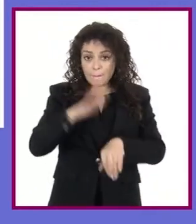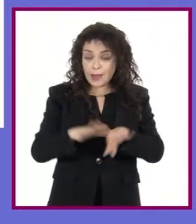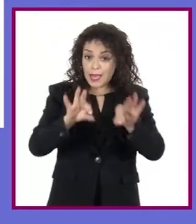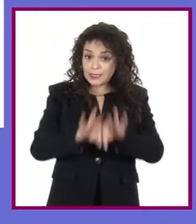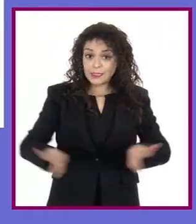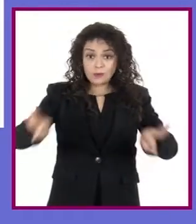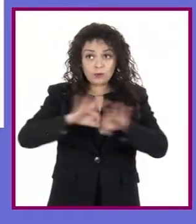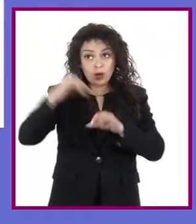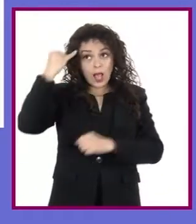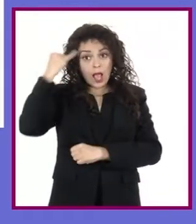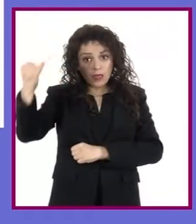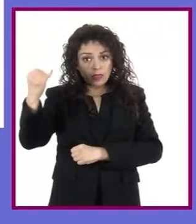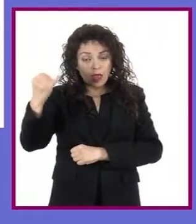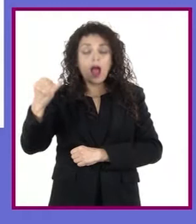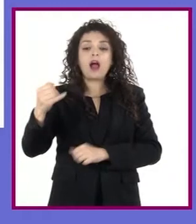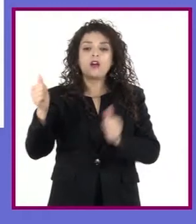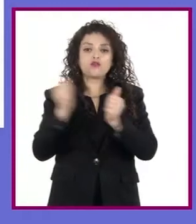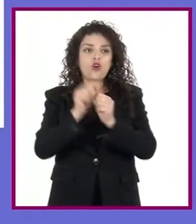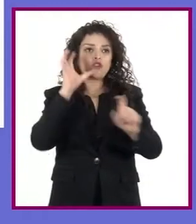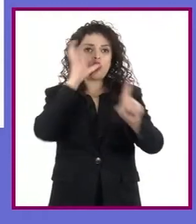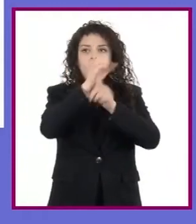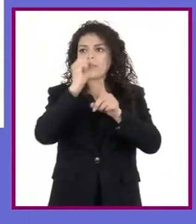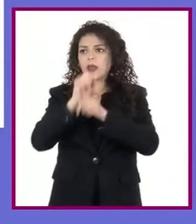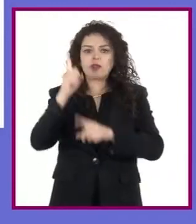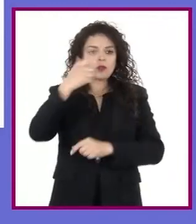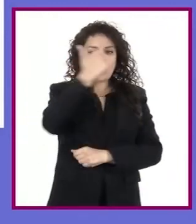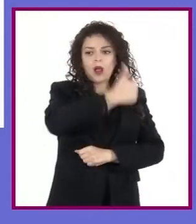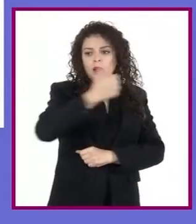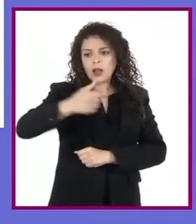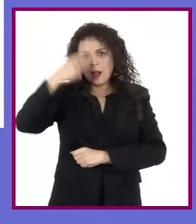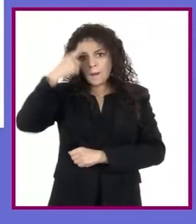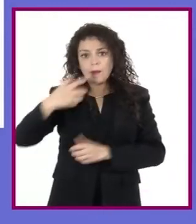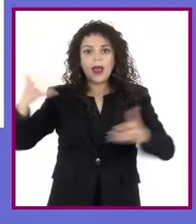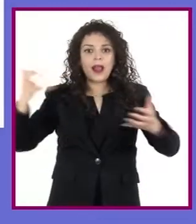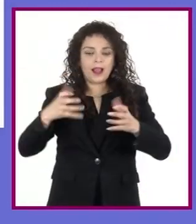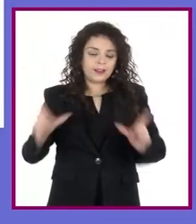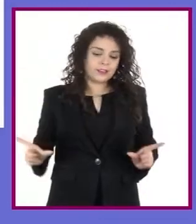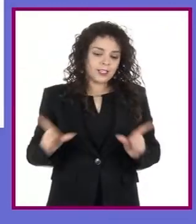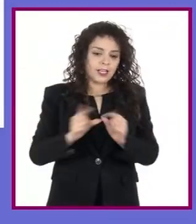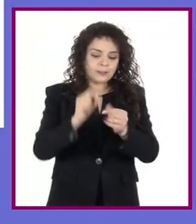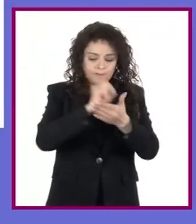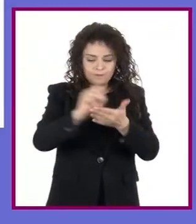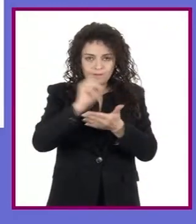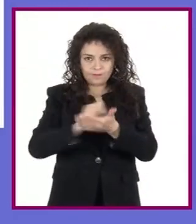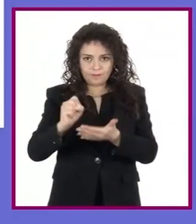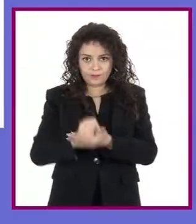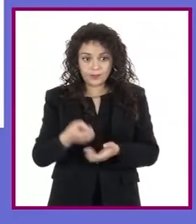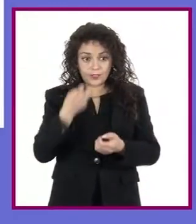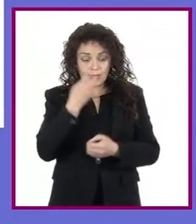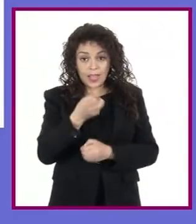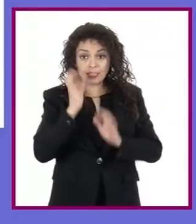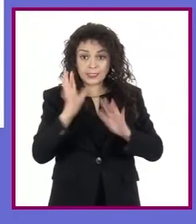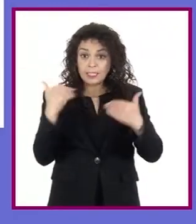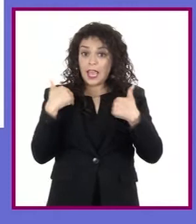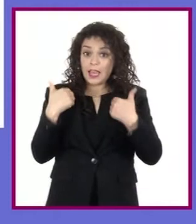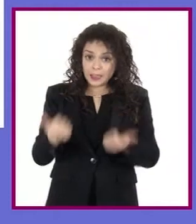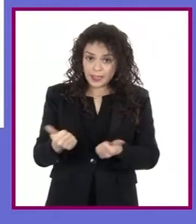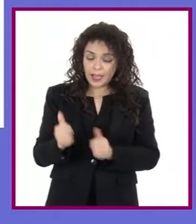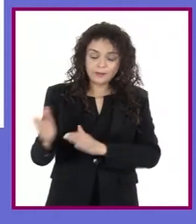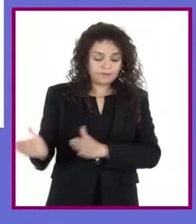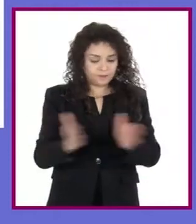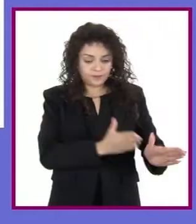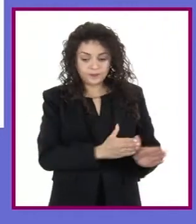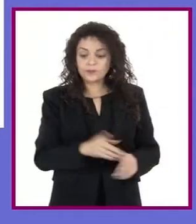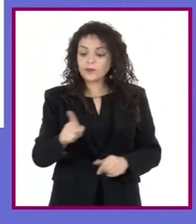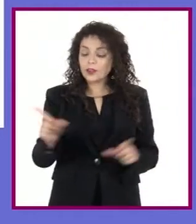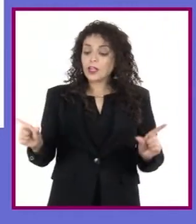de acuerdo a los objetivos que cada quien tenga para realizar los resúmenes. Entendido esto, los resúmenes pueden tener